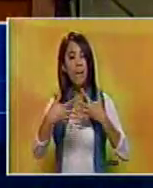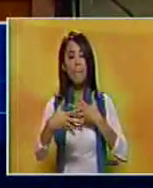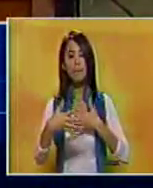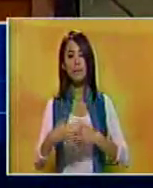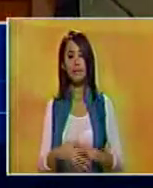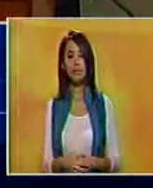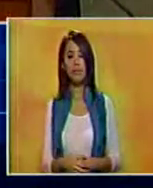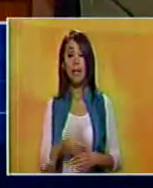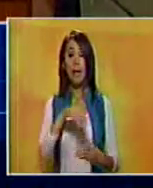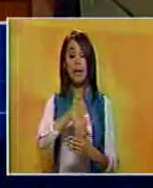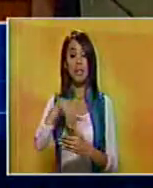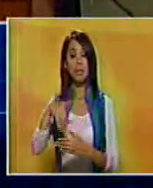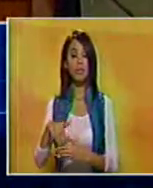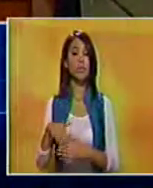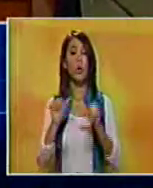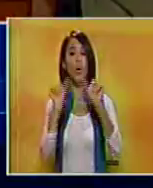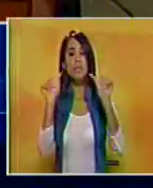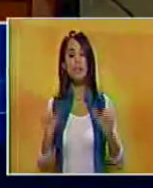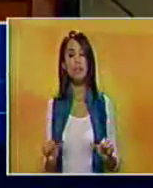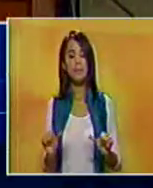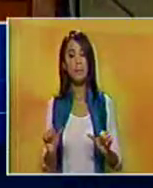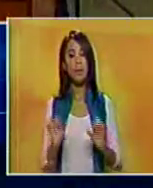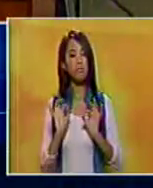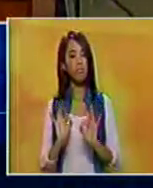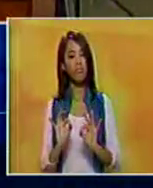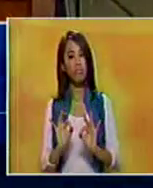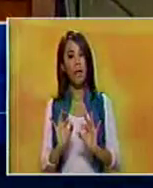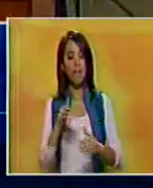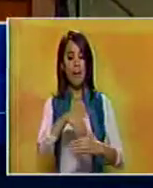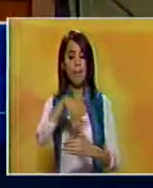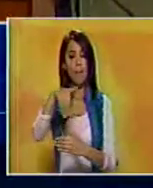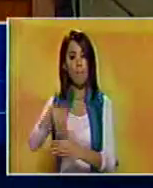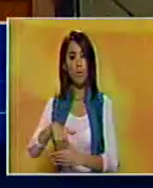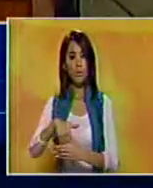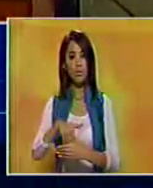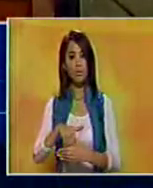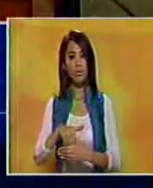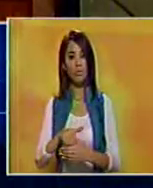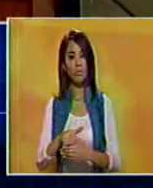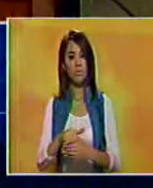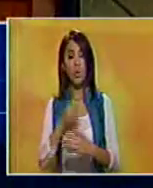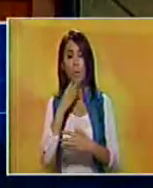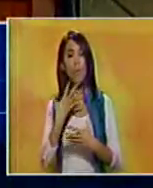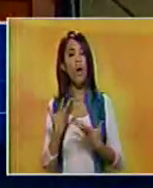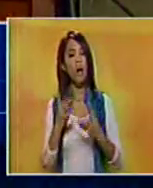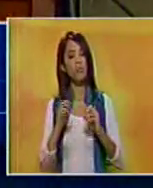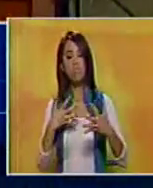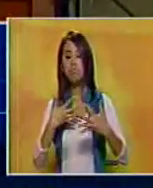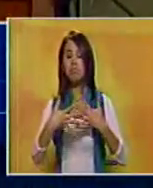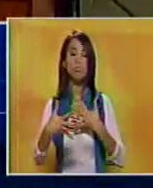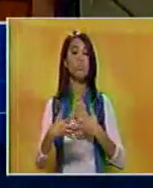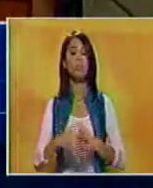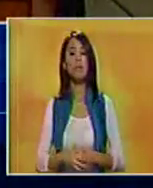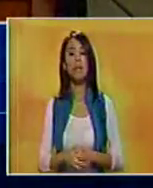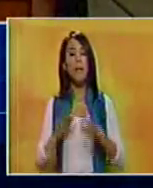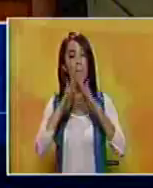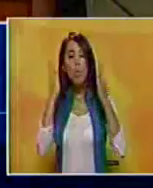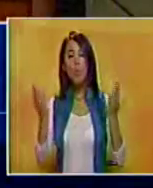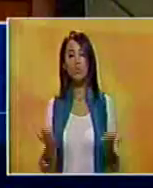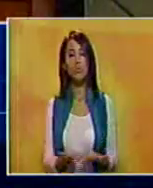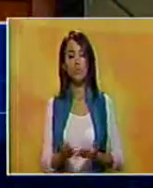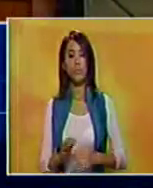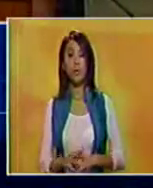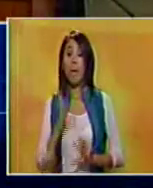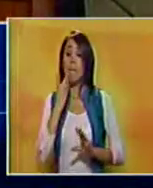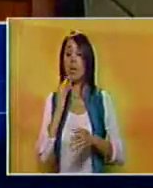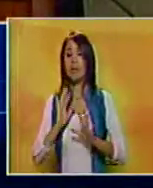hacen elecciones con el sistema automatizado de votación más moderno y más transparente y eficaz del mundo entero. Podría, por